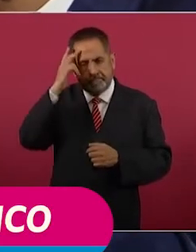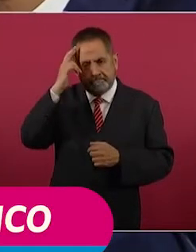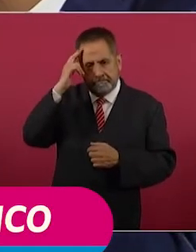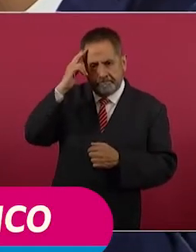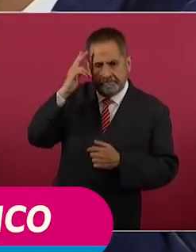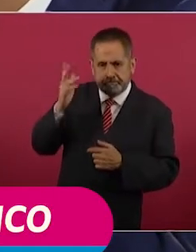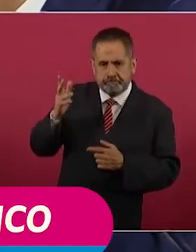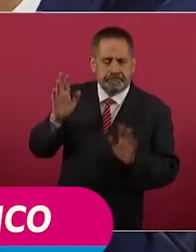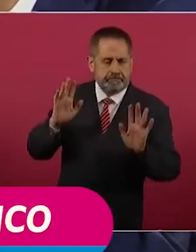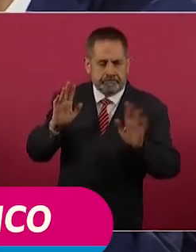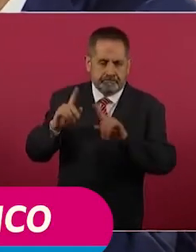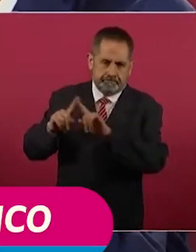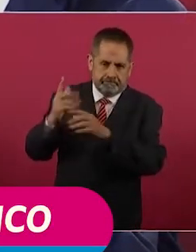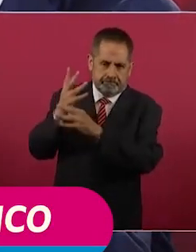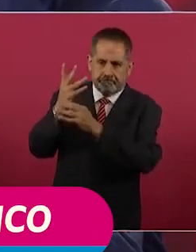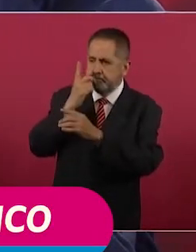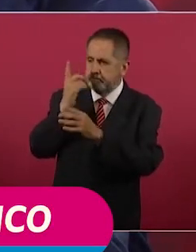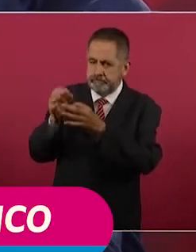Porfirio Díaz, yo sostengo